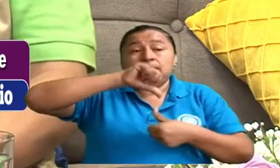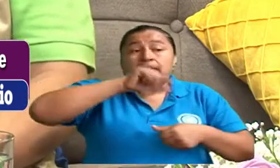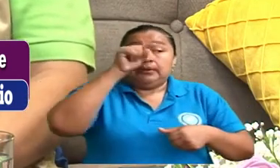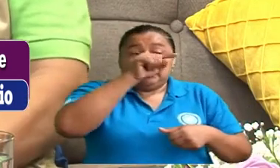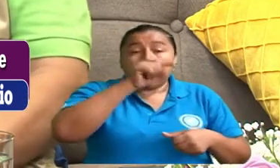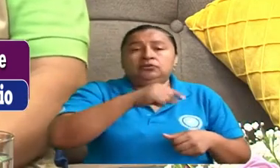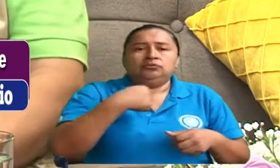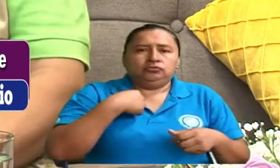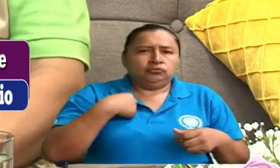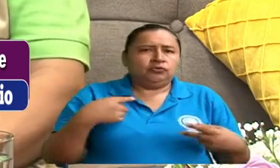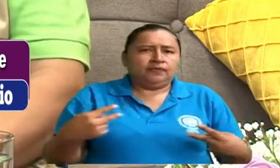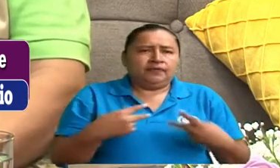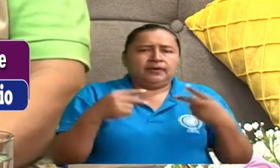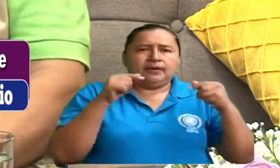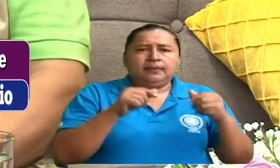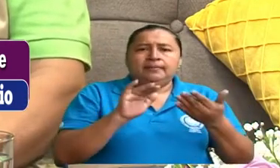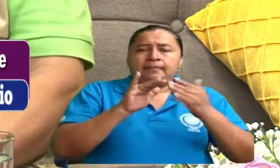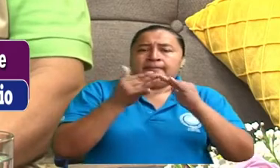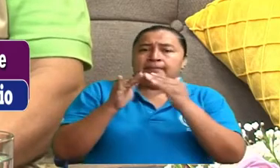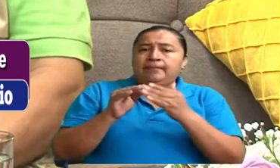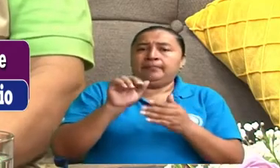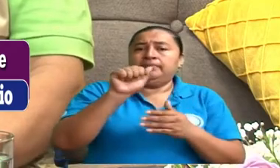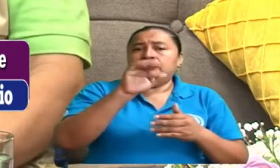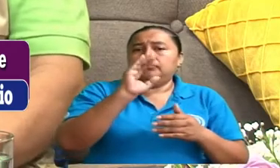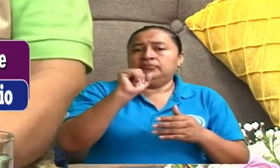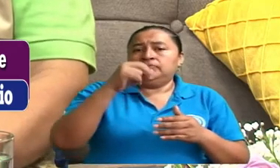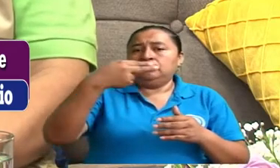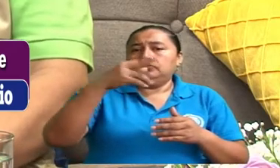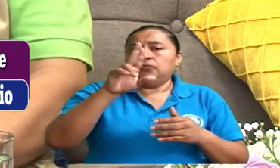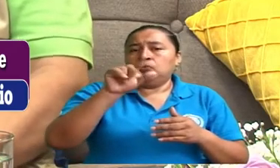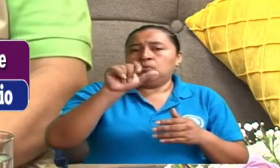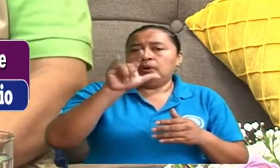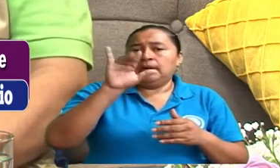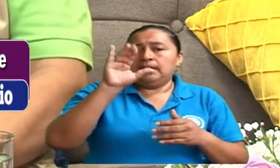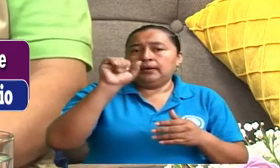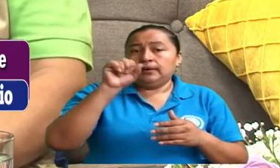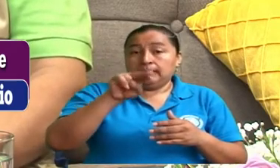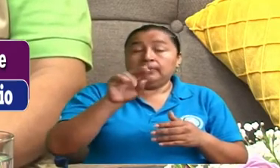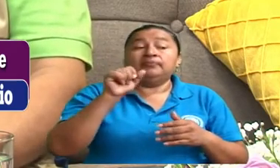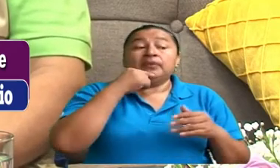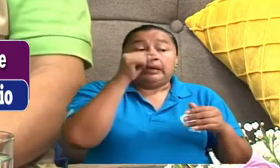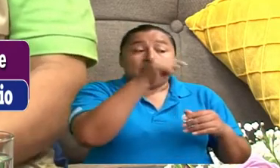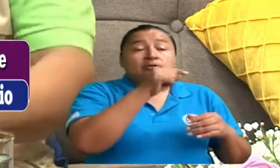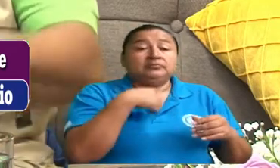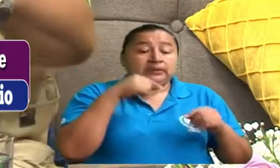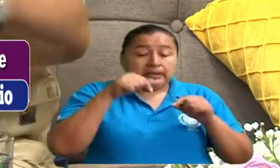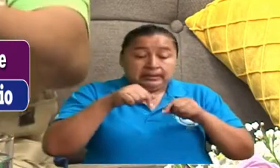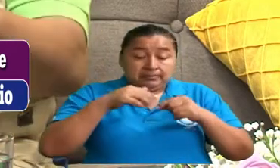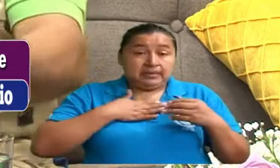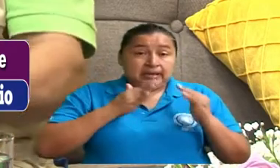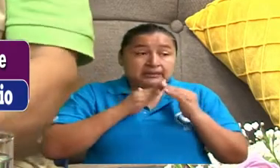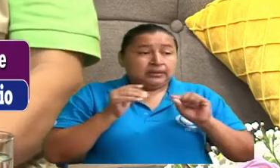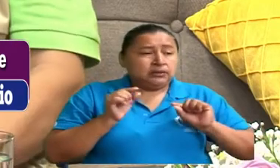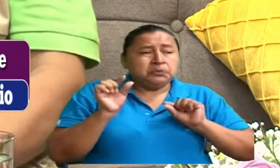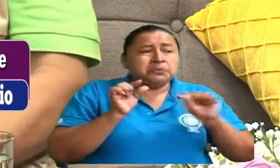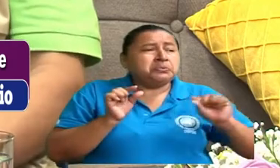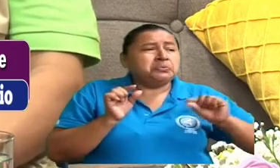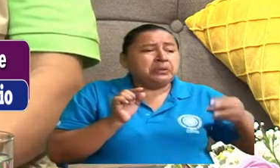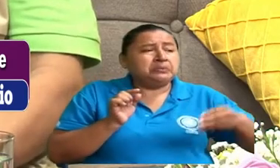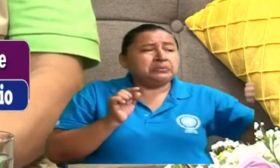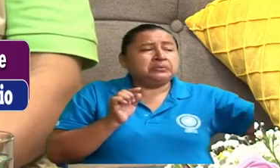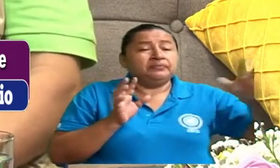yo vivía en el barrio Acahualinca y tenía 300 metros de la Chureca. Okay. ¿Ya? Entonces, íbamos